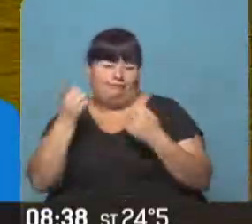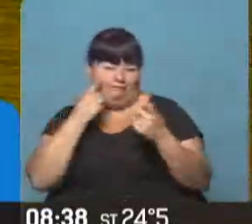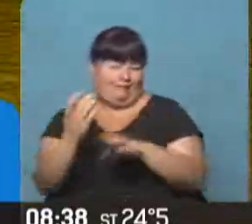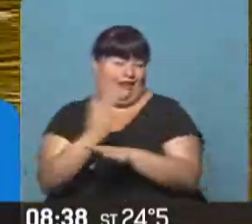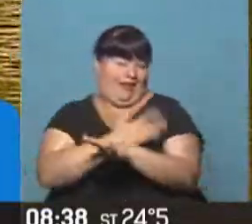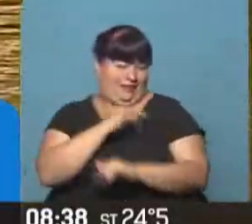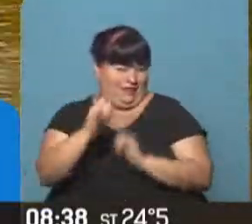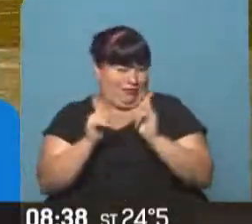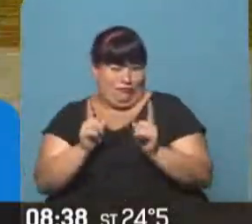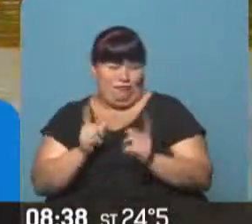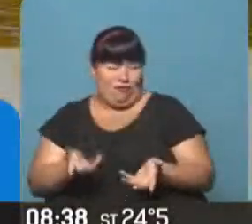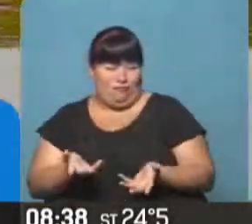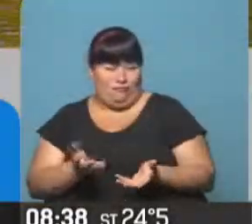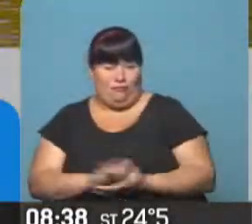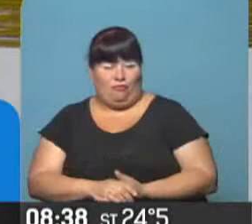que hemos